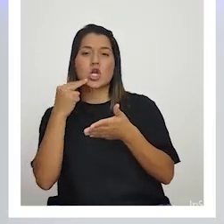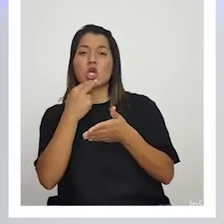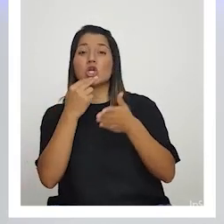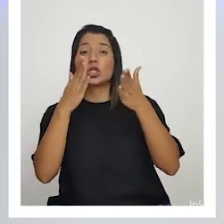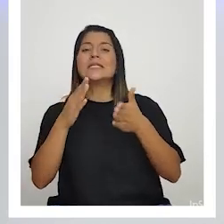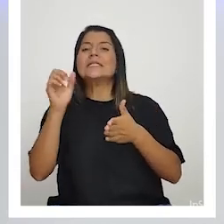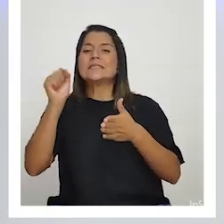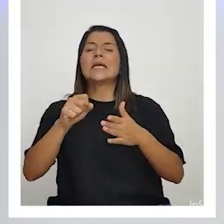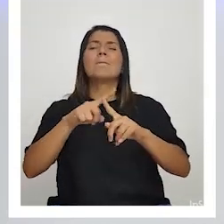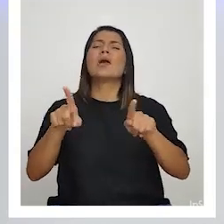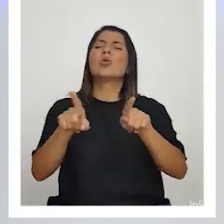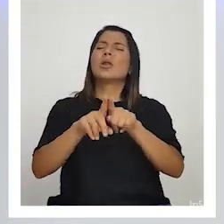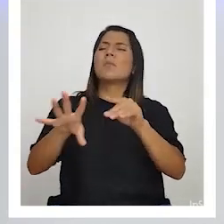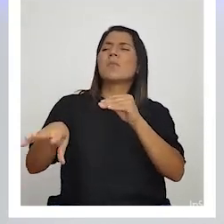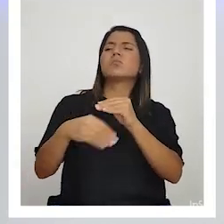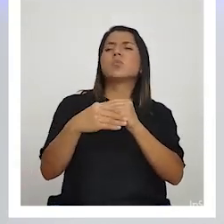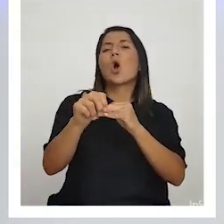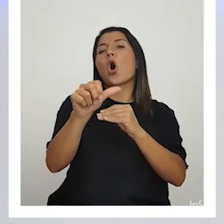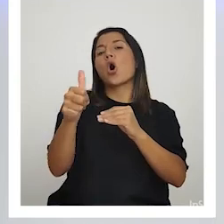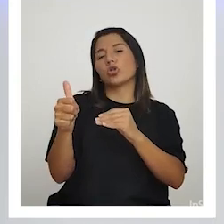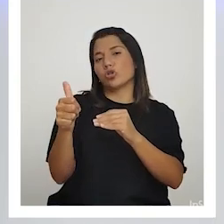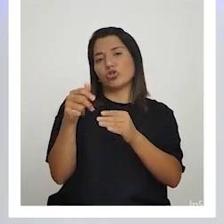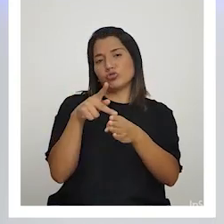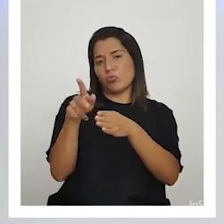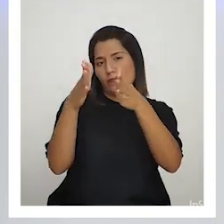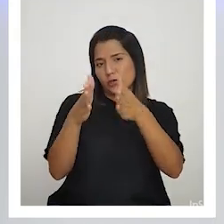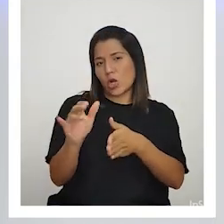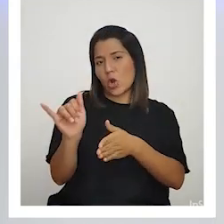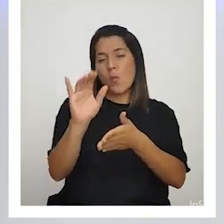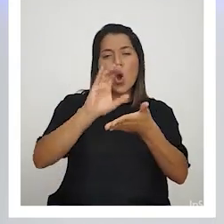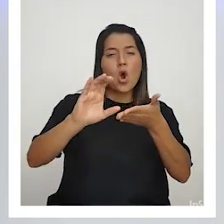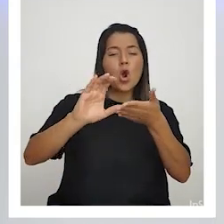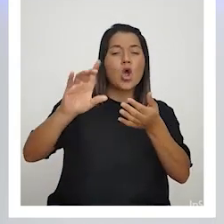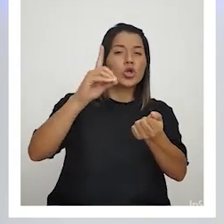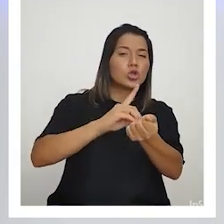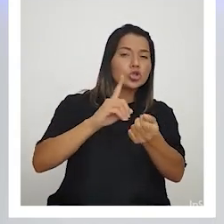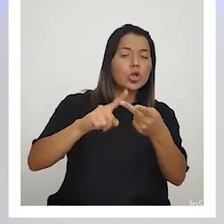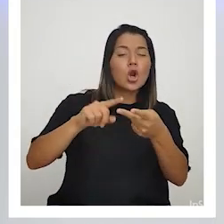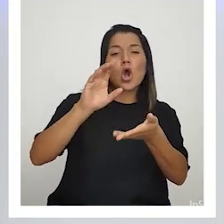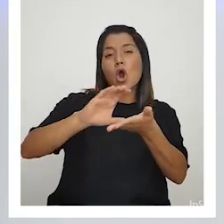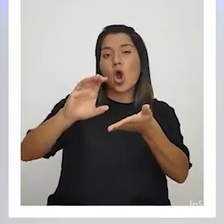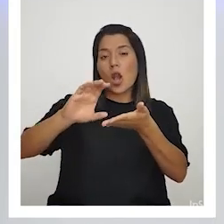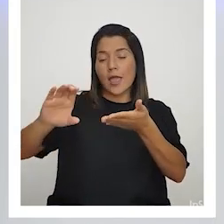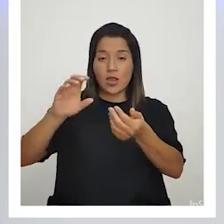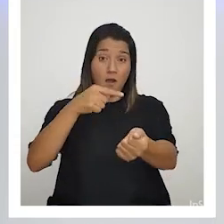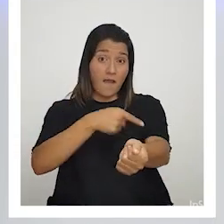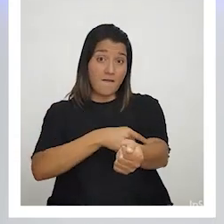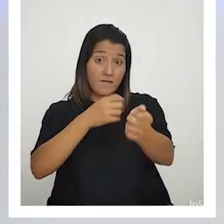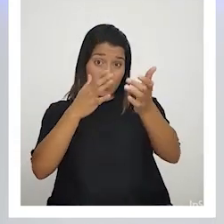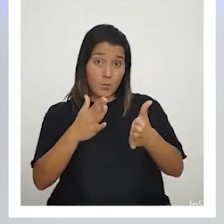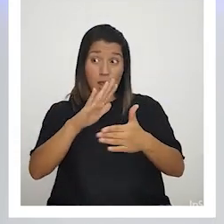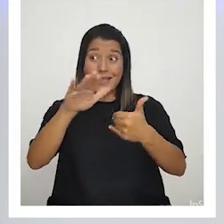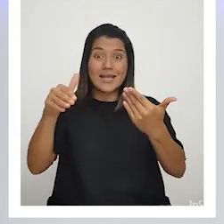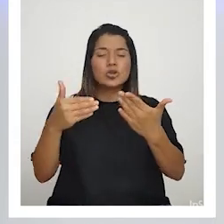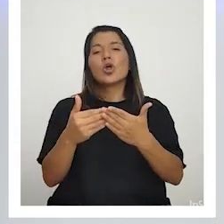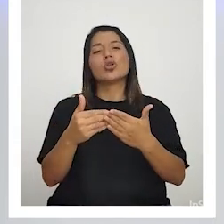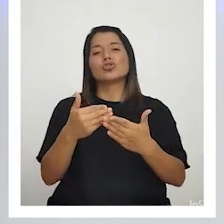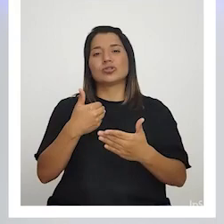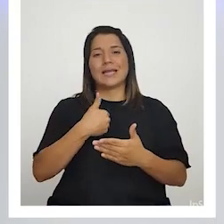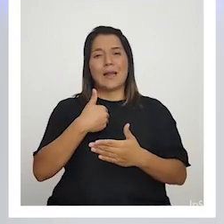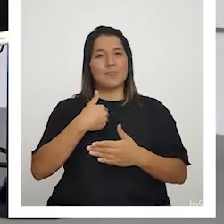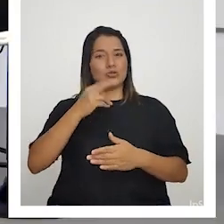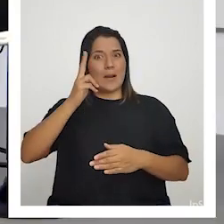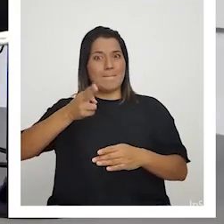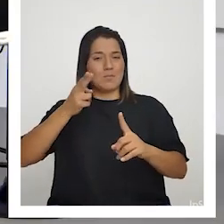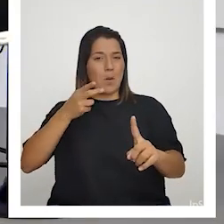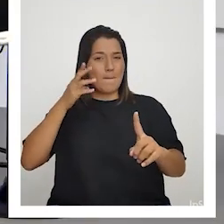medios profesionales, ¿verdad? Como el Colegio de Médicos, el Colegio de Enfermeros, que hablemos un mismo idioma, por decir así. ¿Qué está